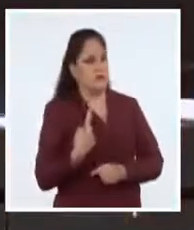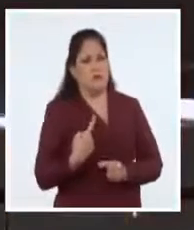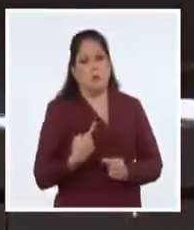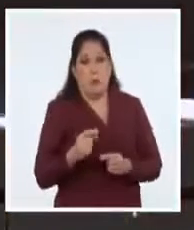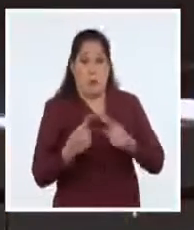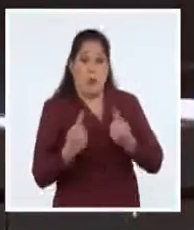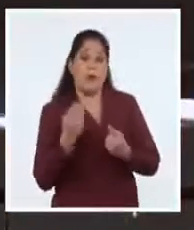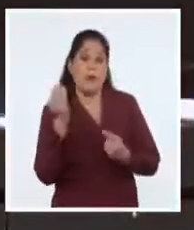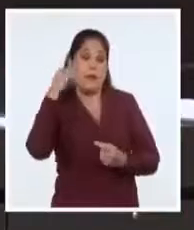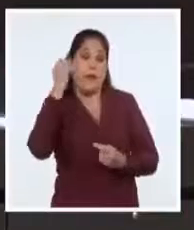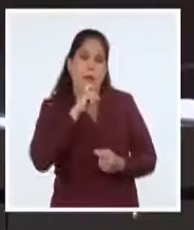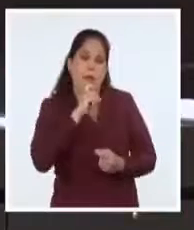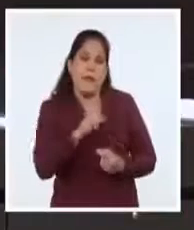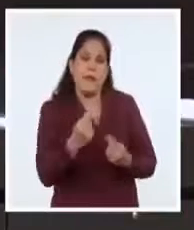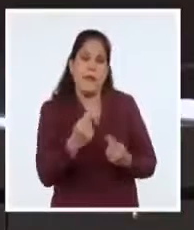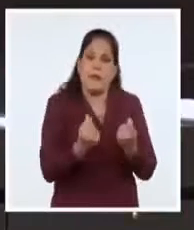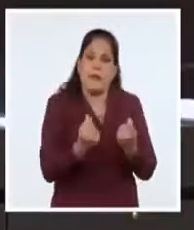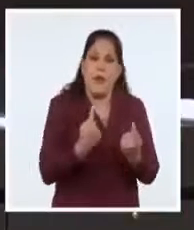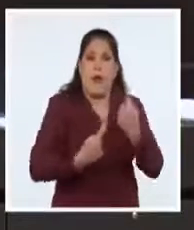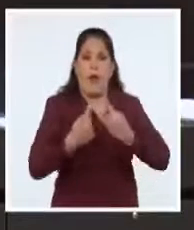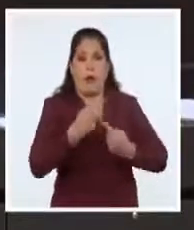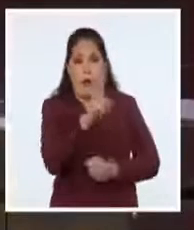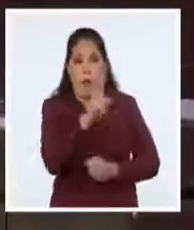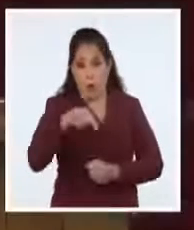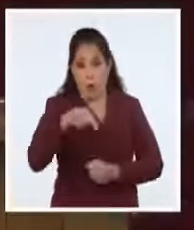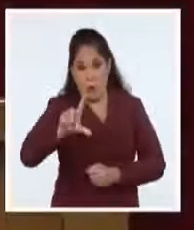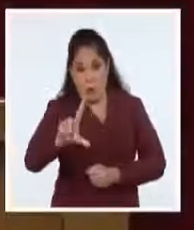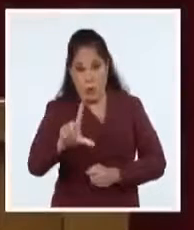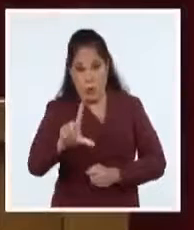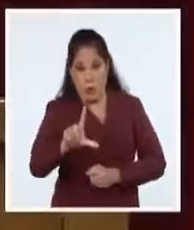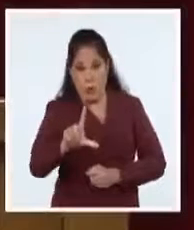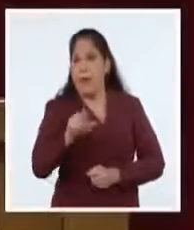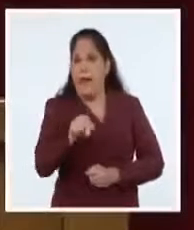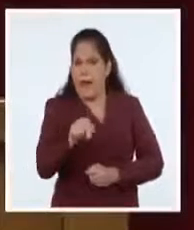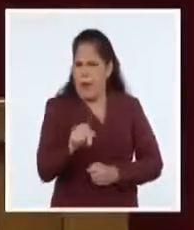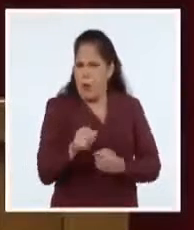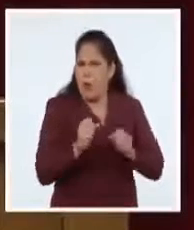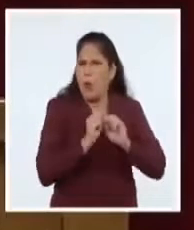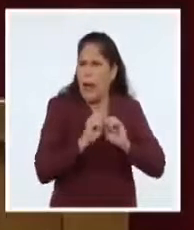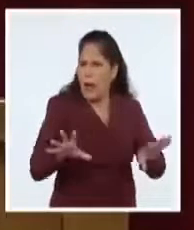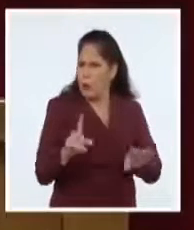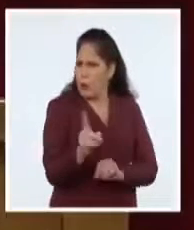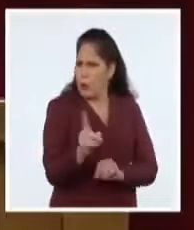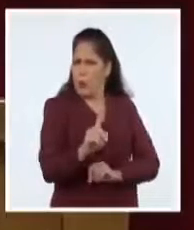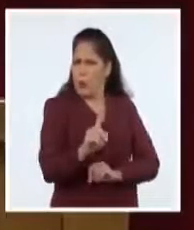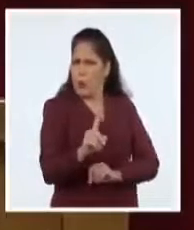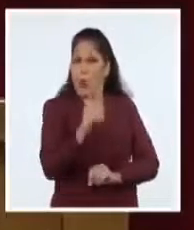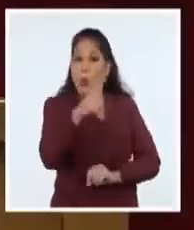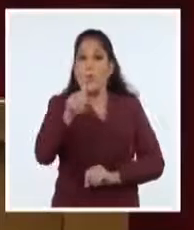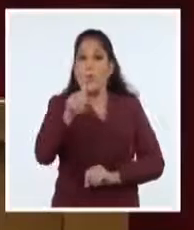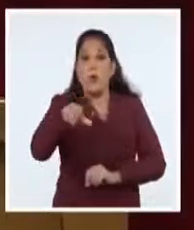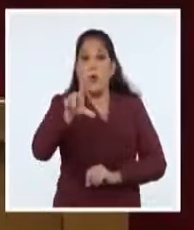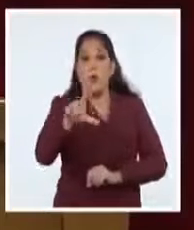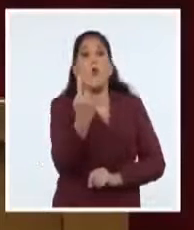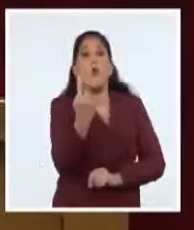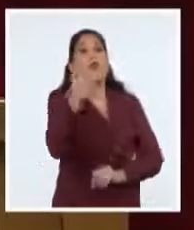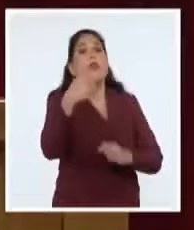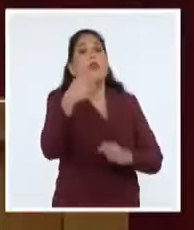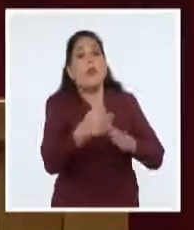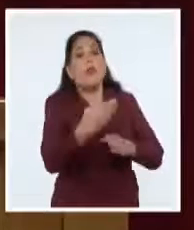provocar desestabilización. Pero el 11 de julio no es un referente de ruptura. Es en todo caso